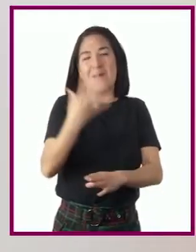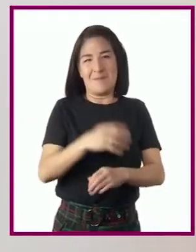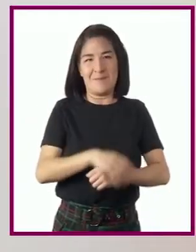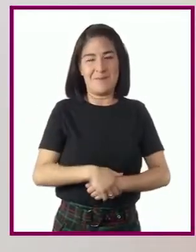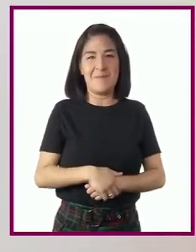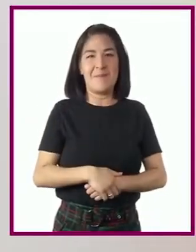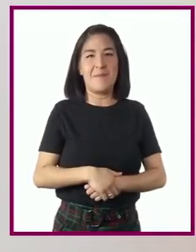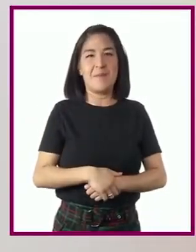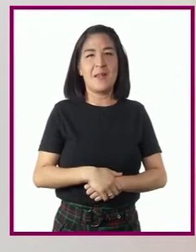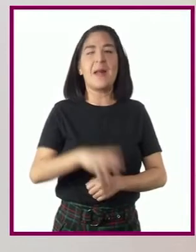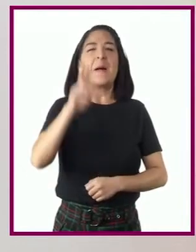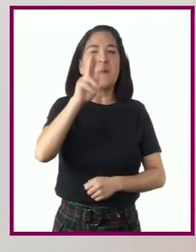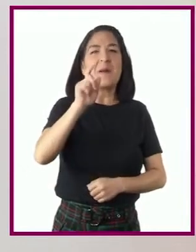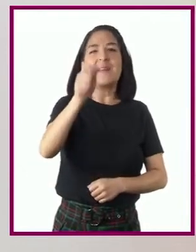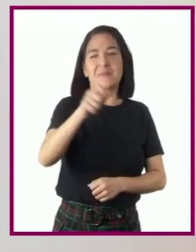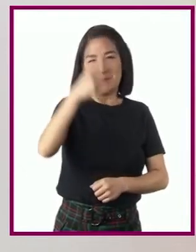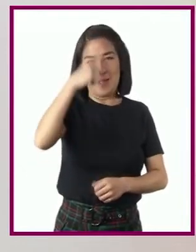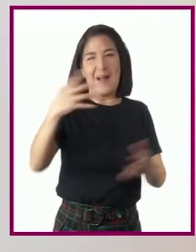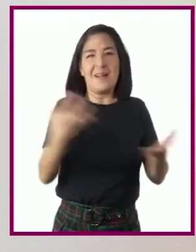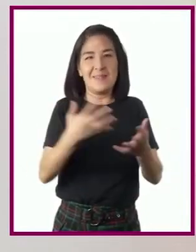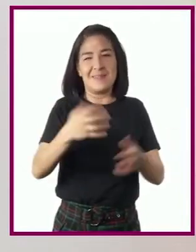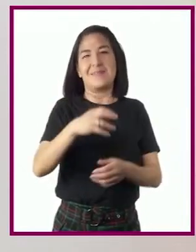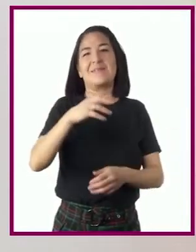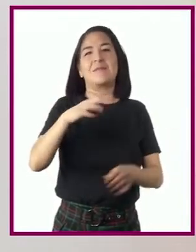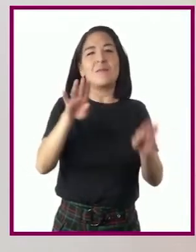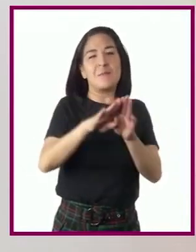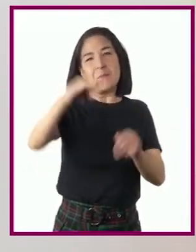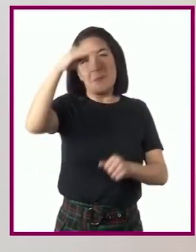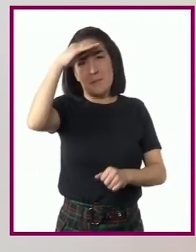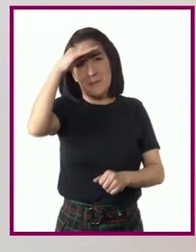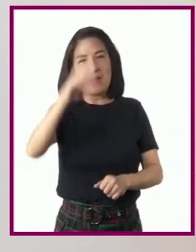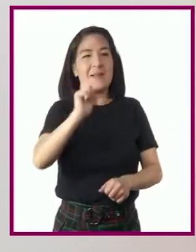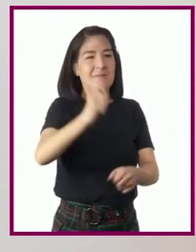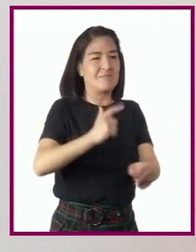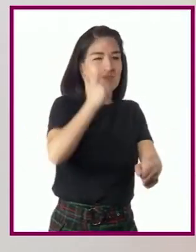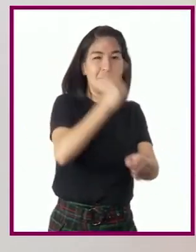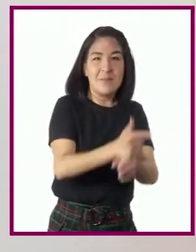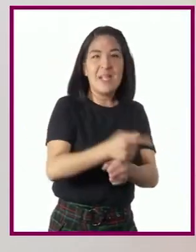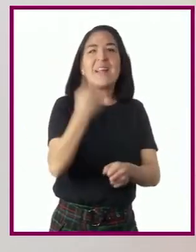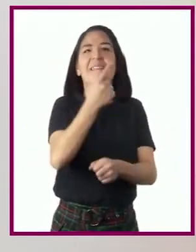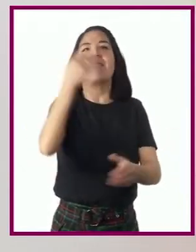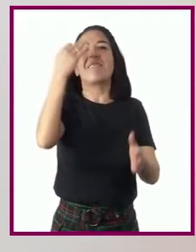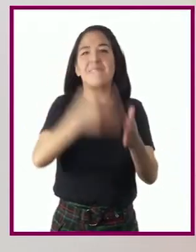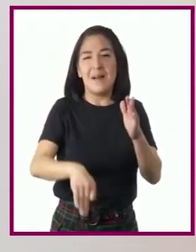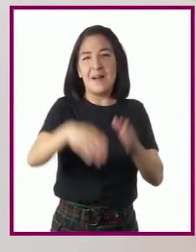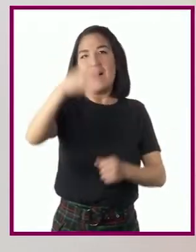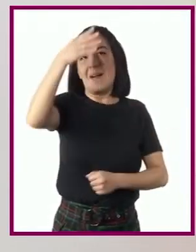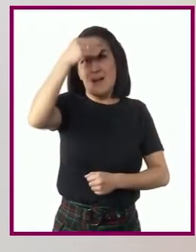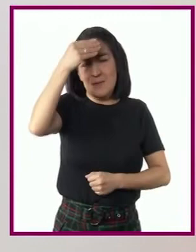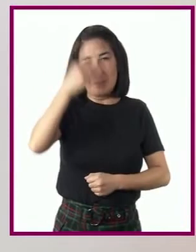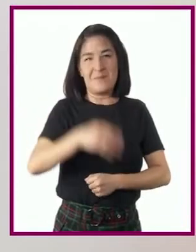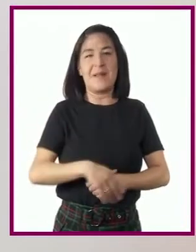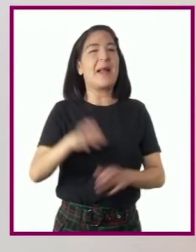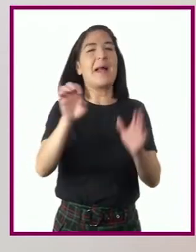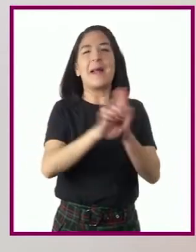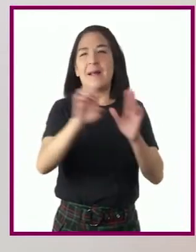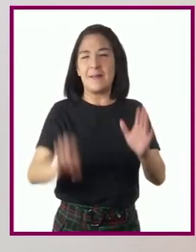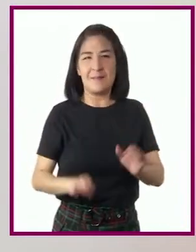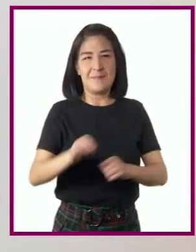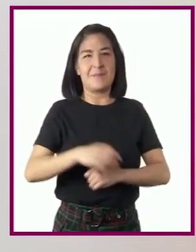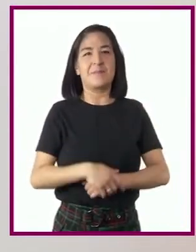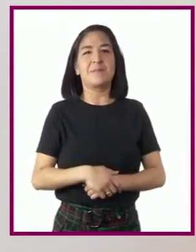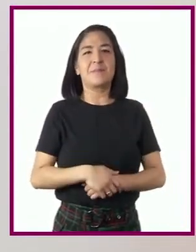actuar con resiliencia, para poder entonces identificar qué nos falta por aprender. Por ejemplo,